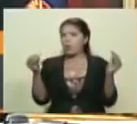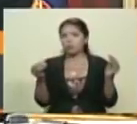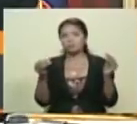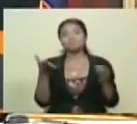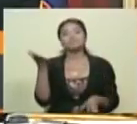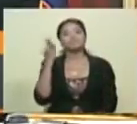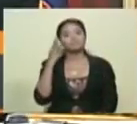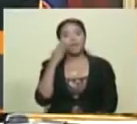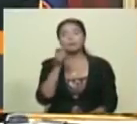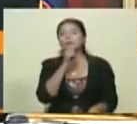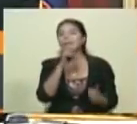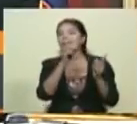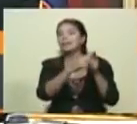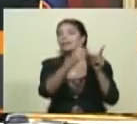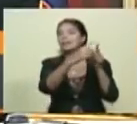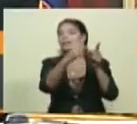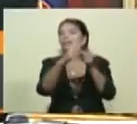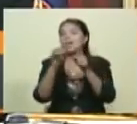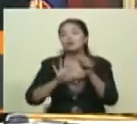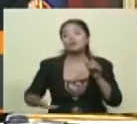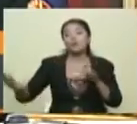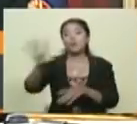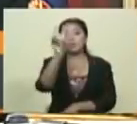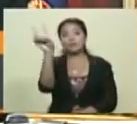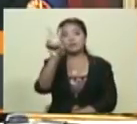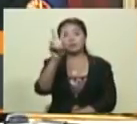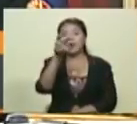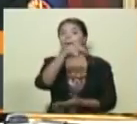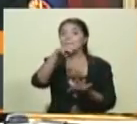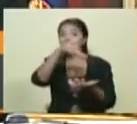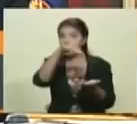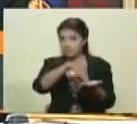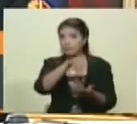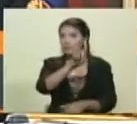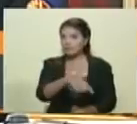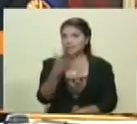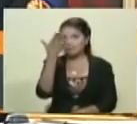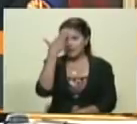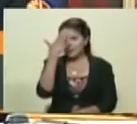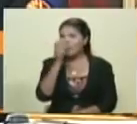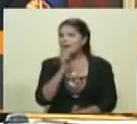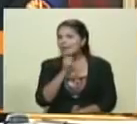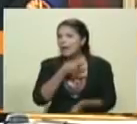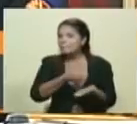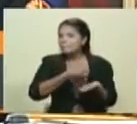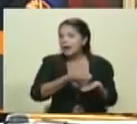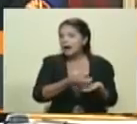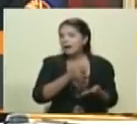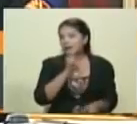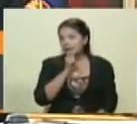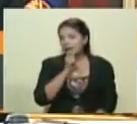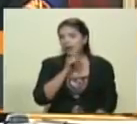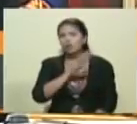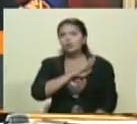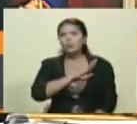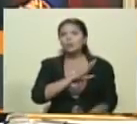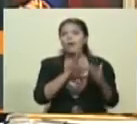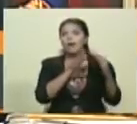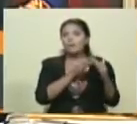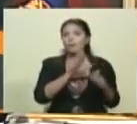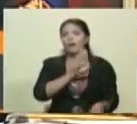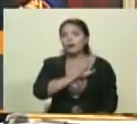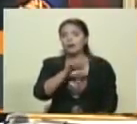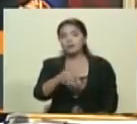Sabemos sus vínculos en toda Venezuela y en Miami. Sabemos quién los financia, las propiedades que tienen en Venezuela.